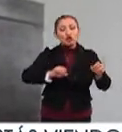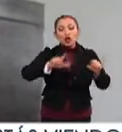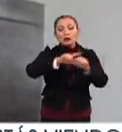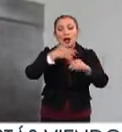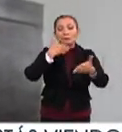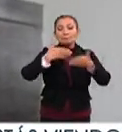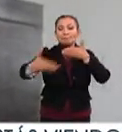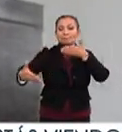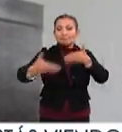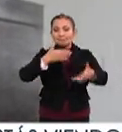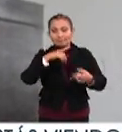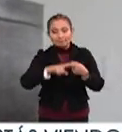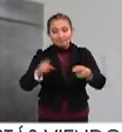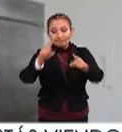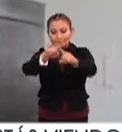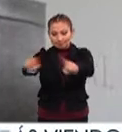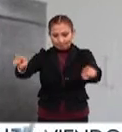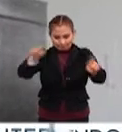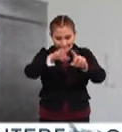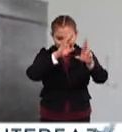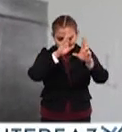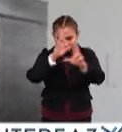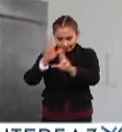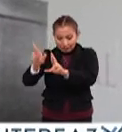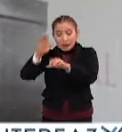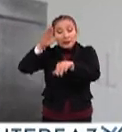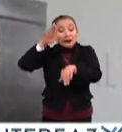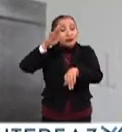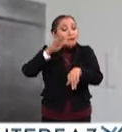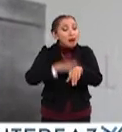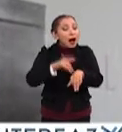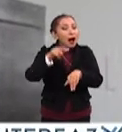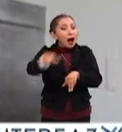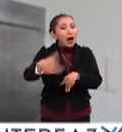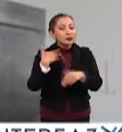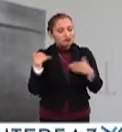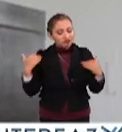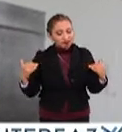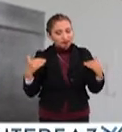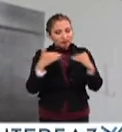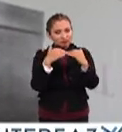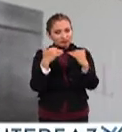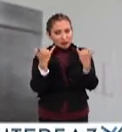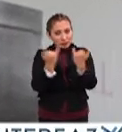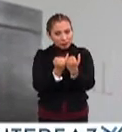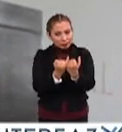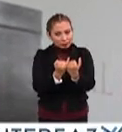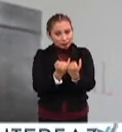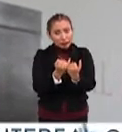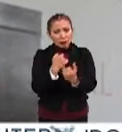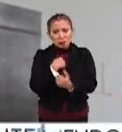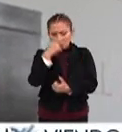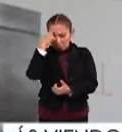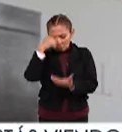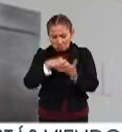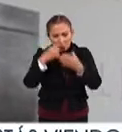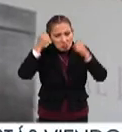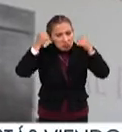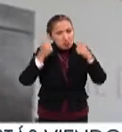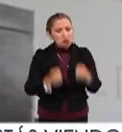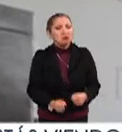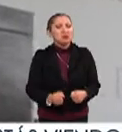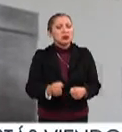sociedad moderna, plural y sobre todo más equitativa. Estoy